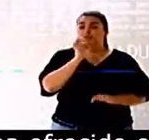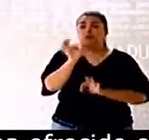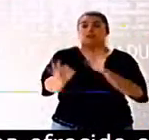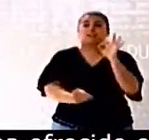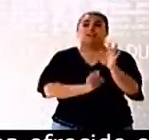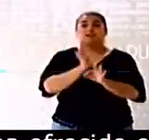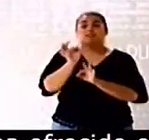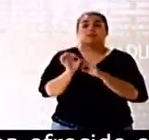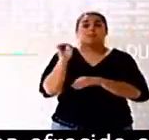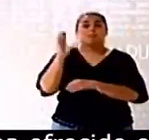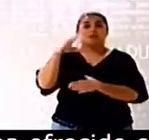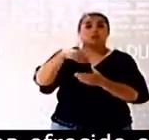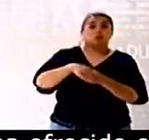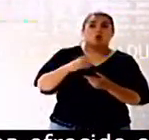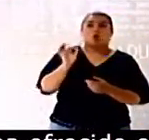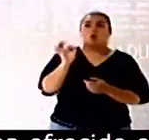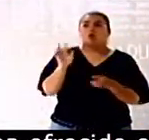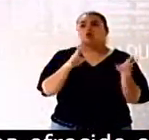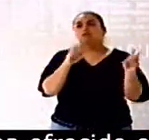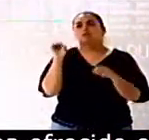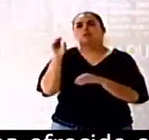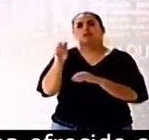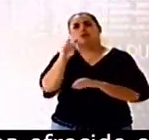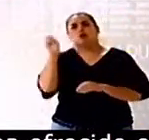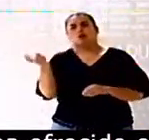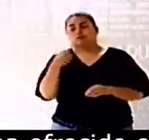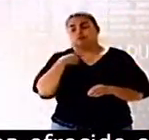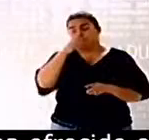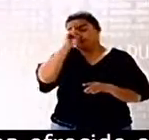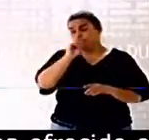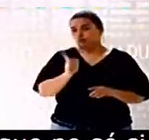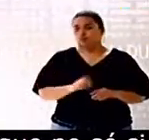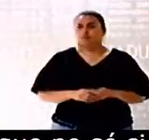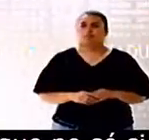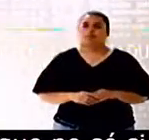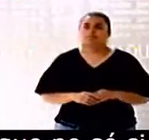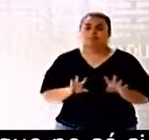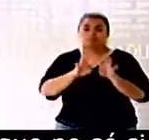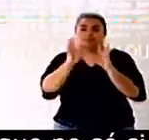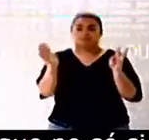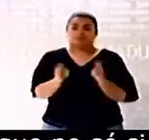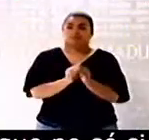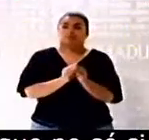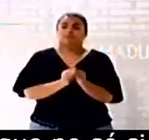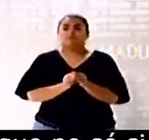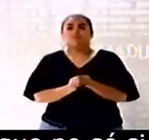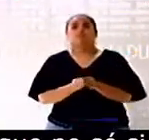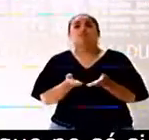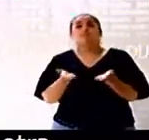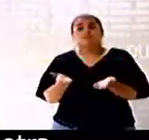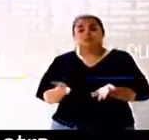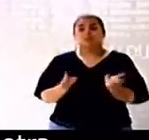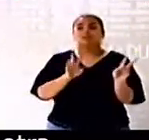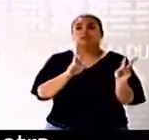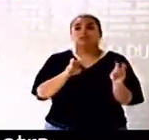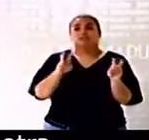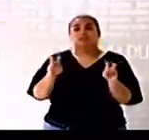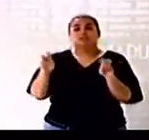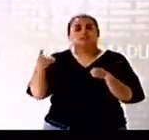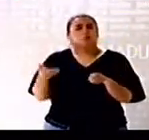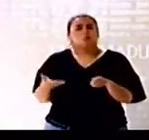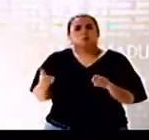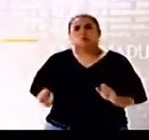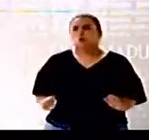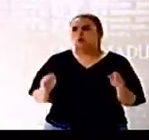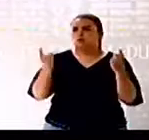de Extremadura o en otra comparecencia pública. En definitiva, estos son los asuntos más importantes